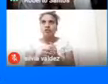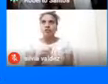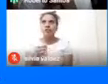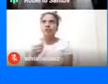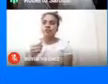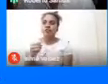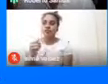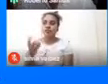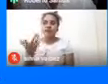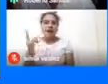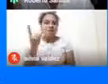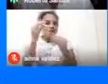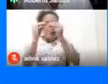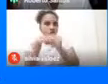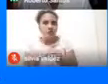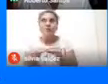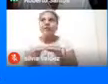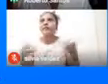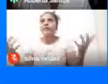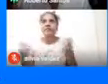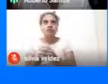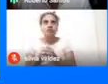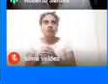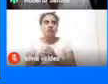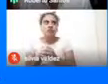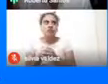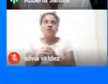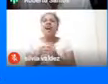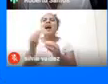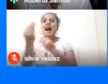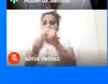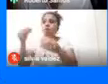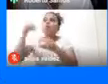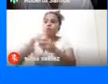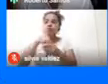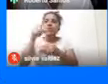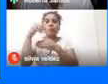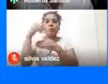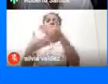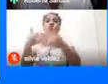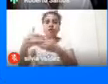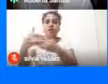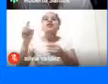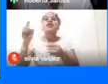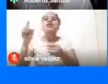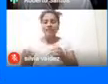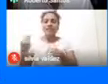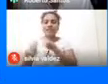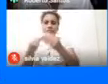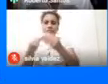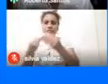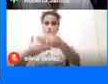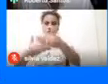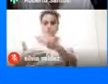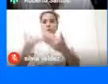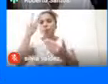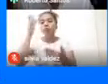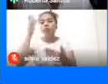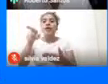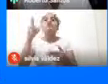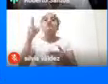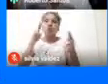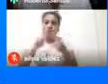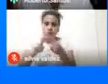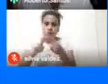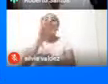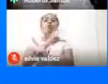De alguna manera Hacen parte De este proceso Tienen que hacer parte De este proceso Porque ellos Conocen la